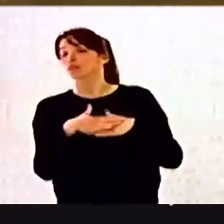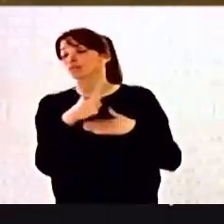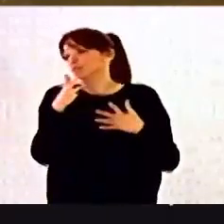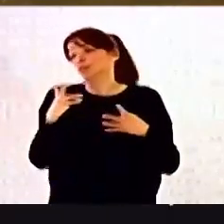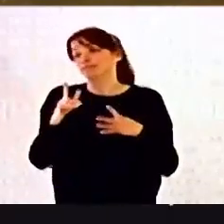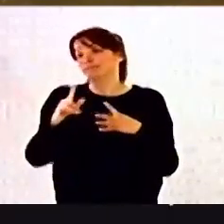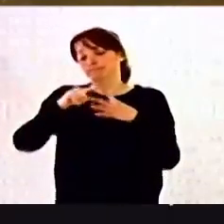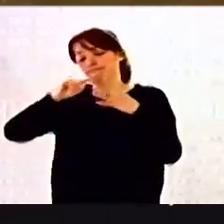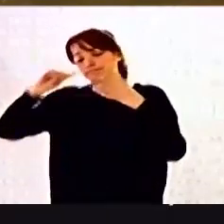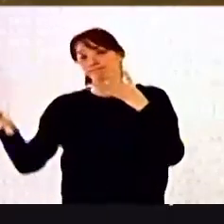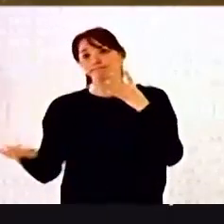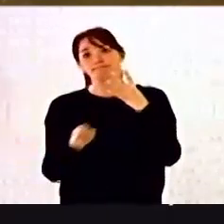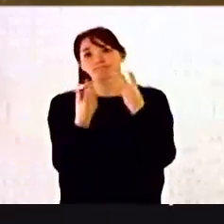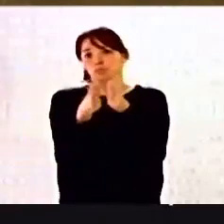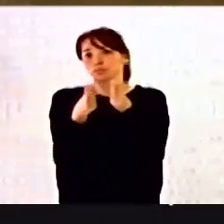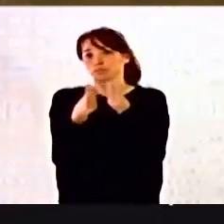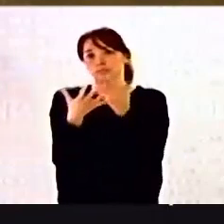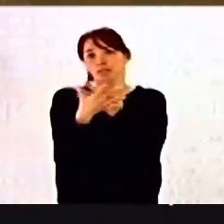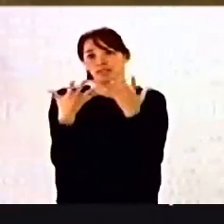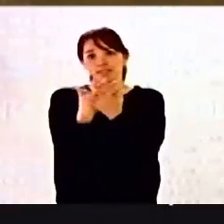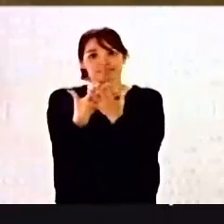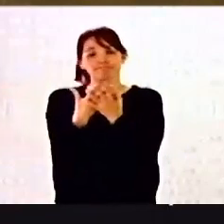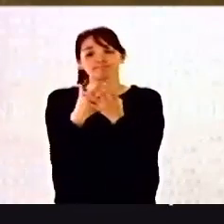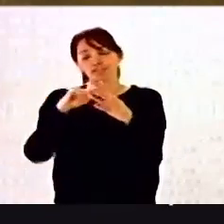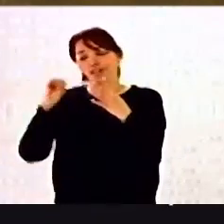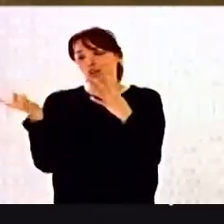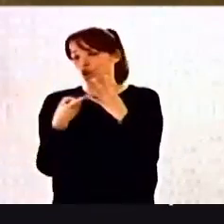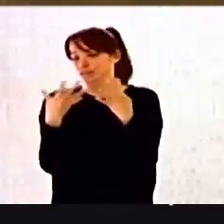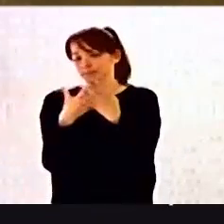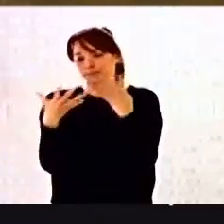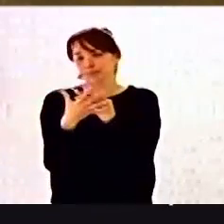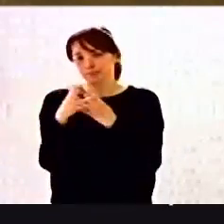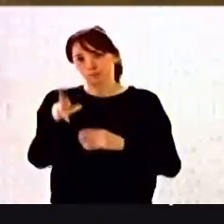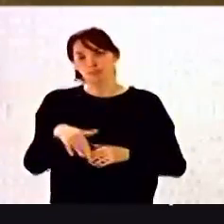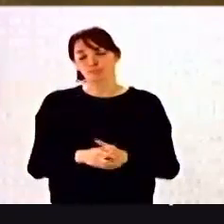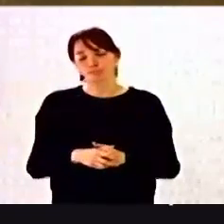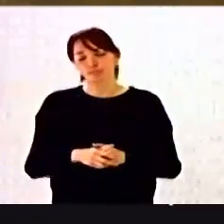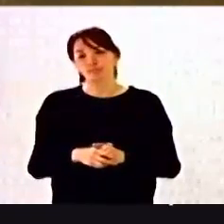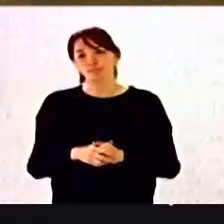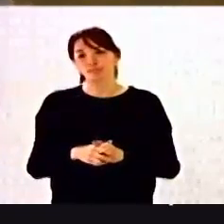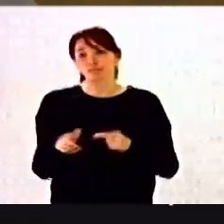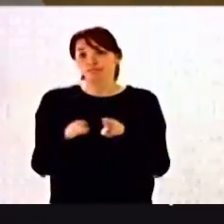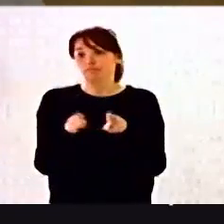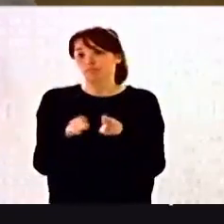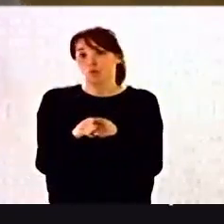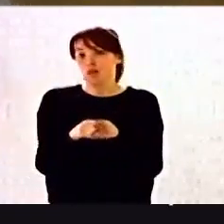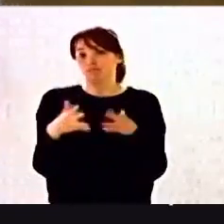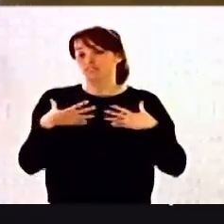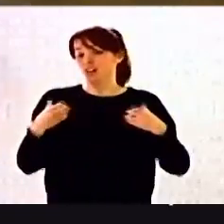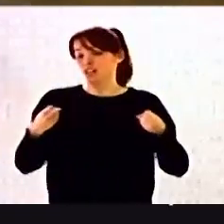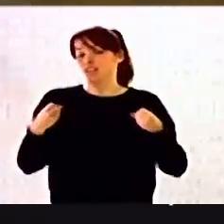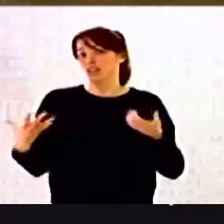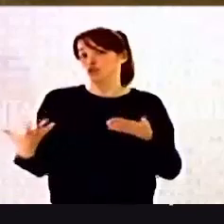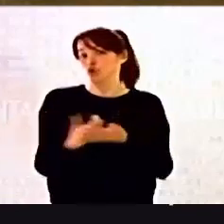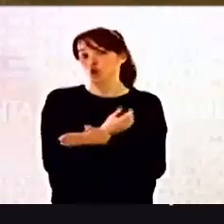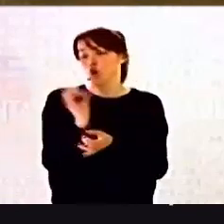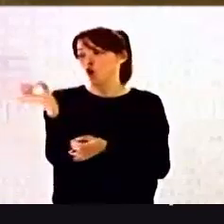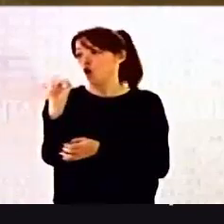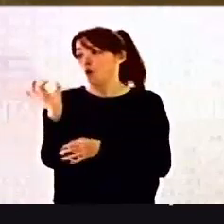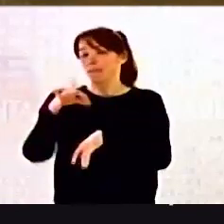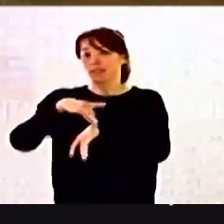factores. Es una conjunción de factores. Como todo en sanidad o como todo en